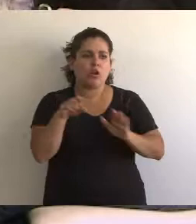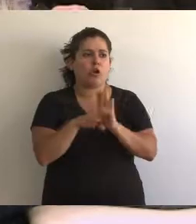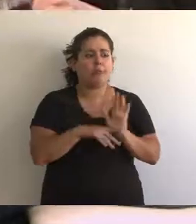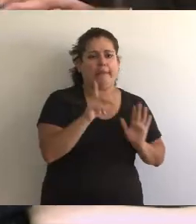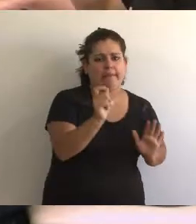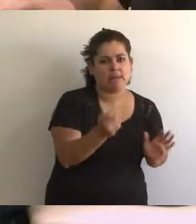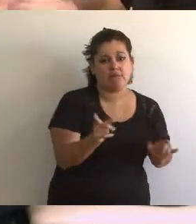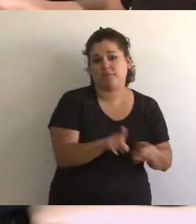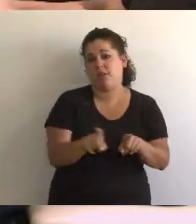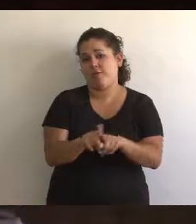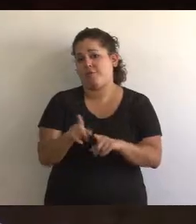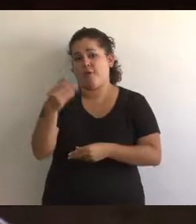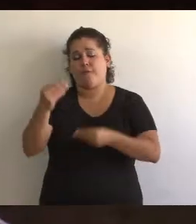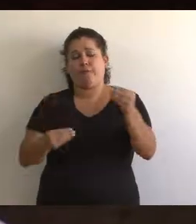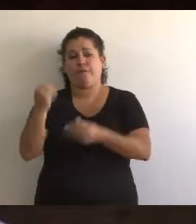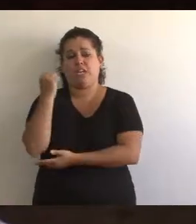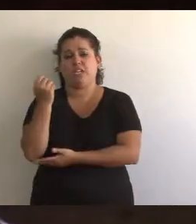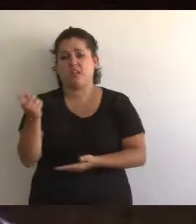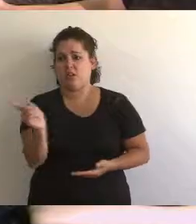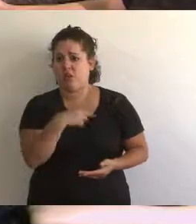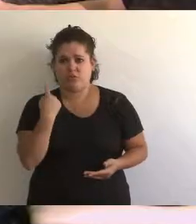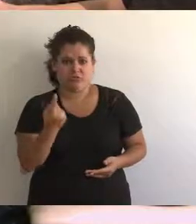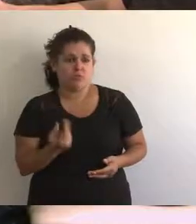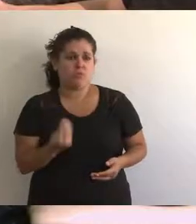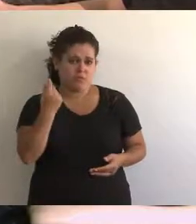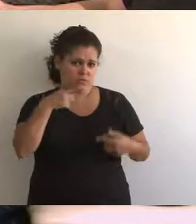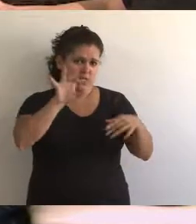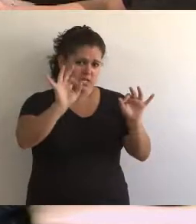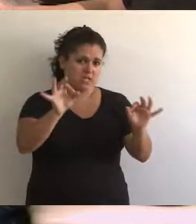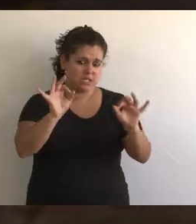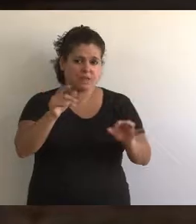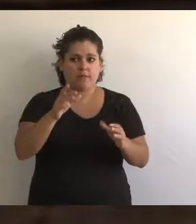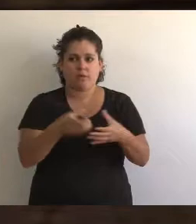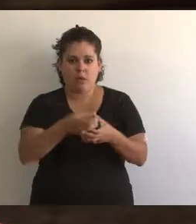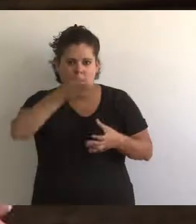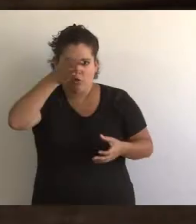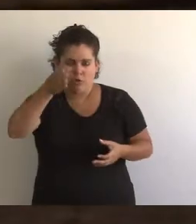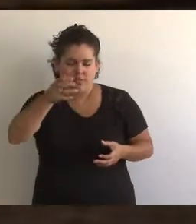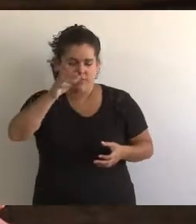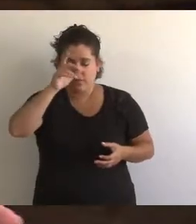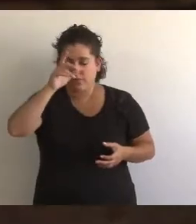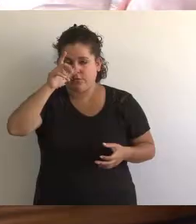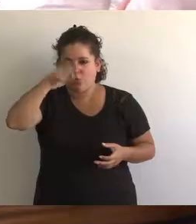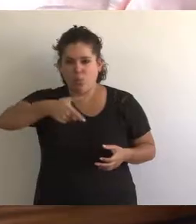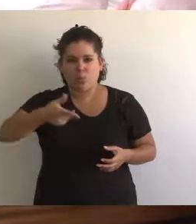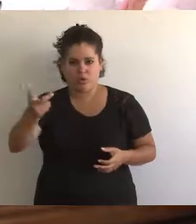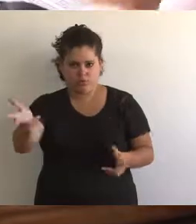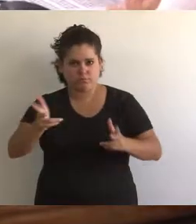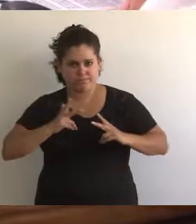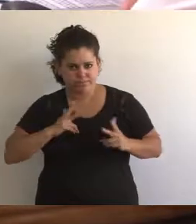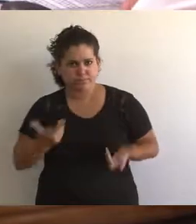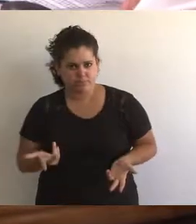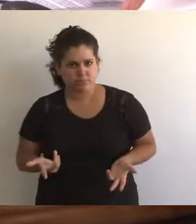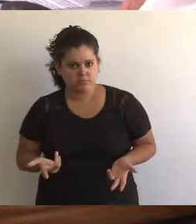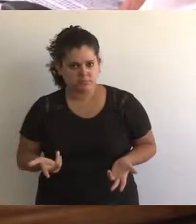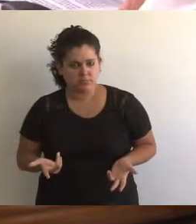te pone la norma? Porque esto es como el sistema financiero, ¿no? Nosotros hemos tratado, ustedes saben, fondos buitres. Claro. Escuchaba como una diputada de